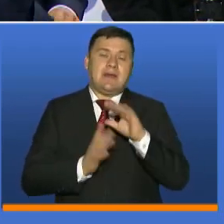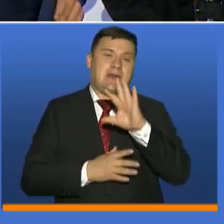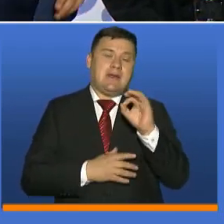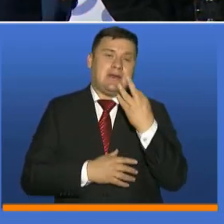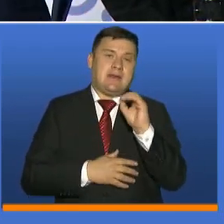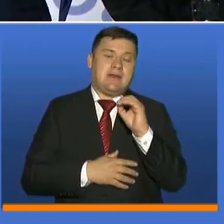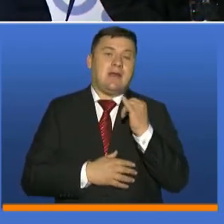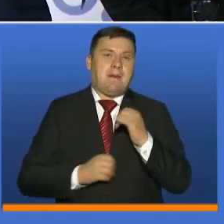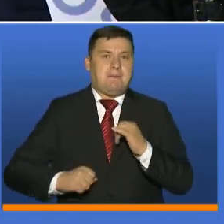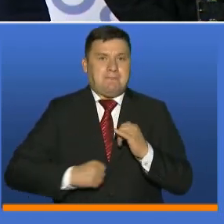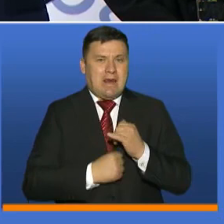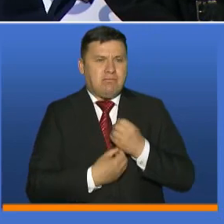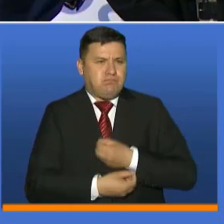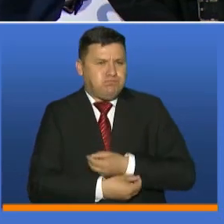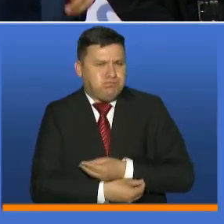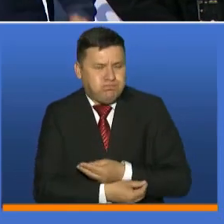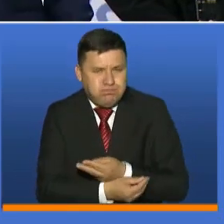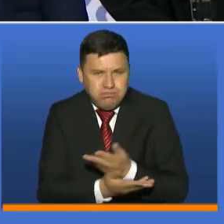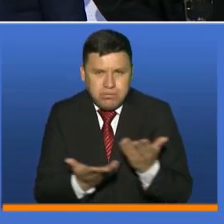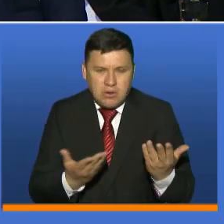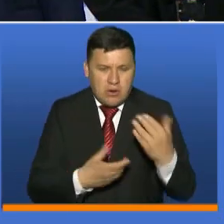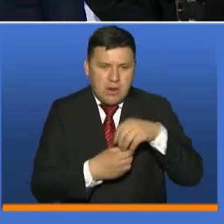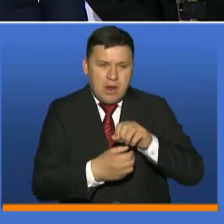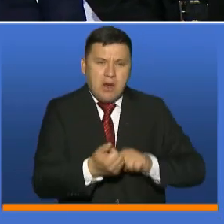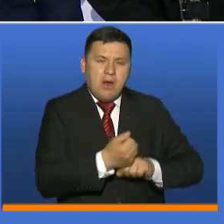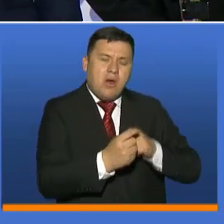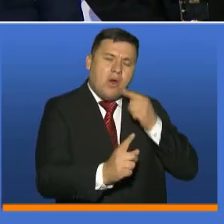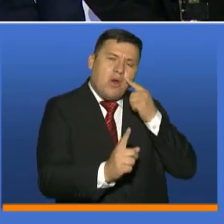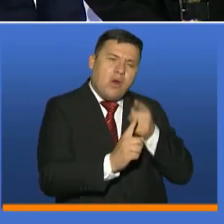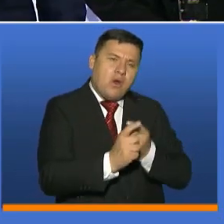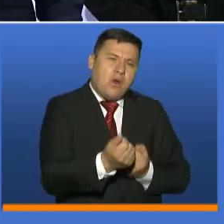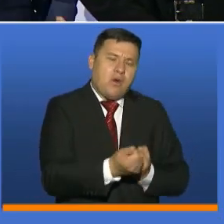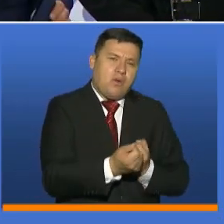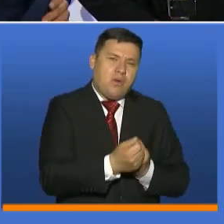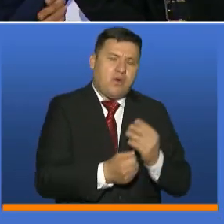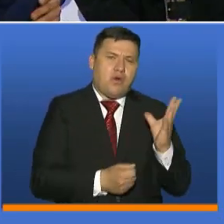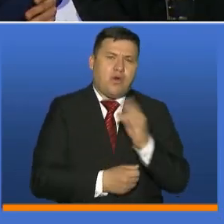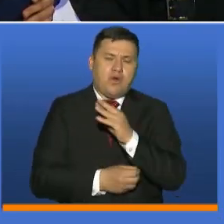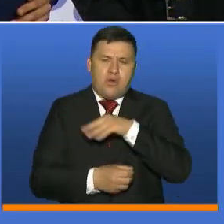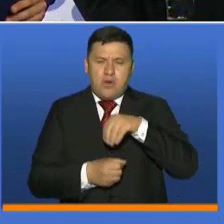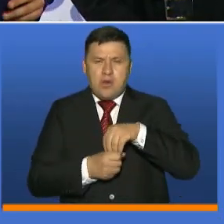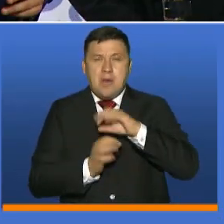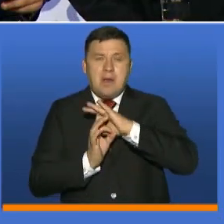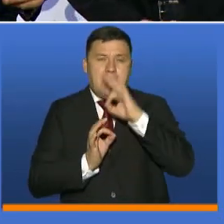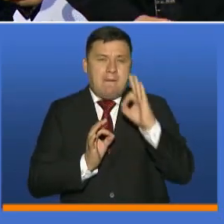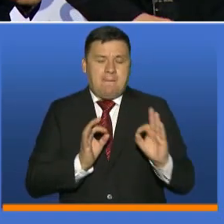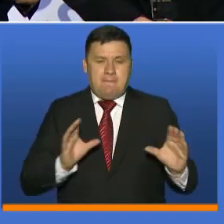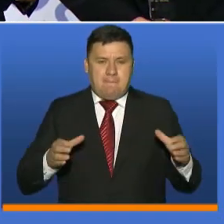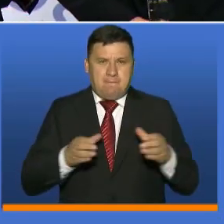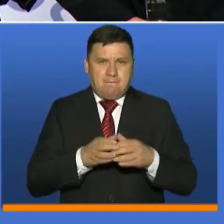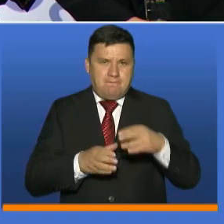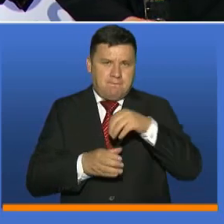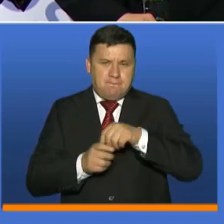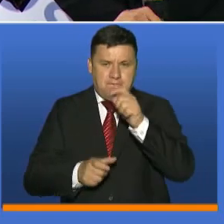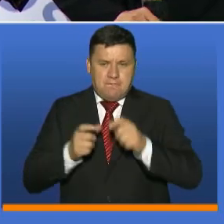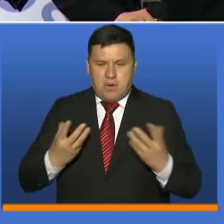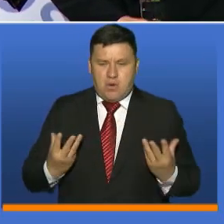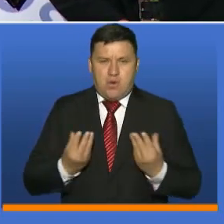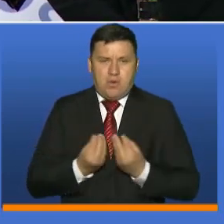236.530. Ha sido una consejería volcada a este propósito y a todos los miembros de la consejería para la región es un agradecimiento especial a todo el